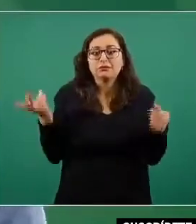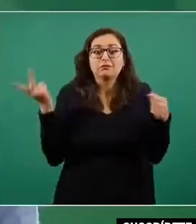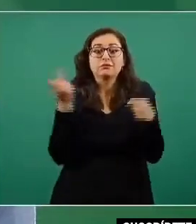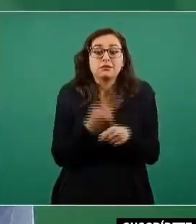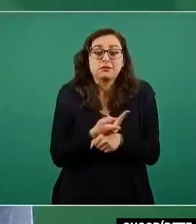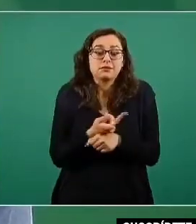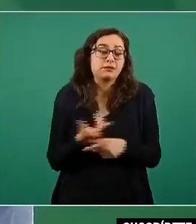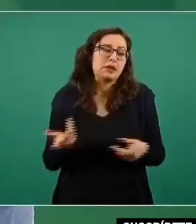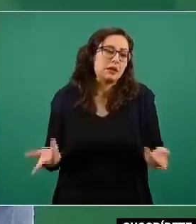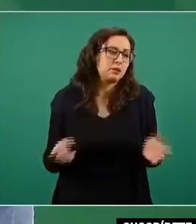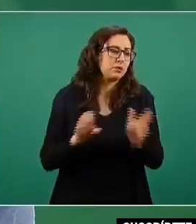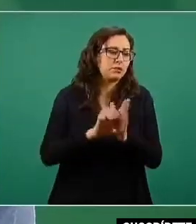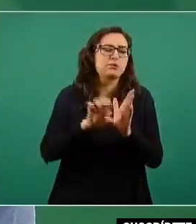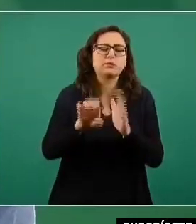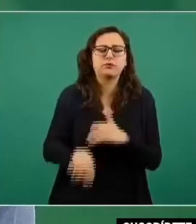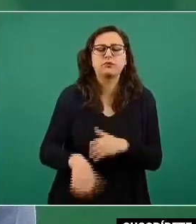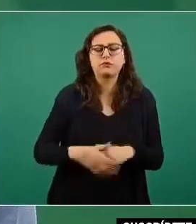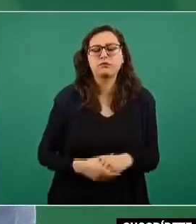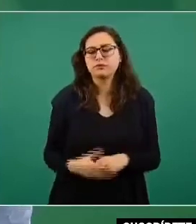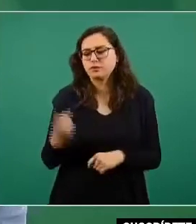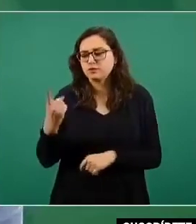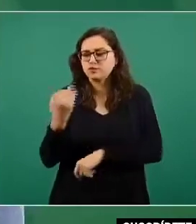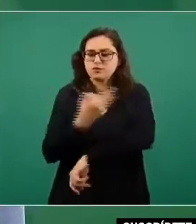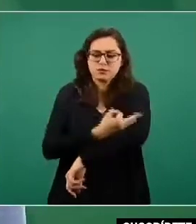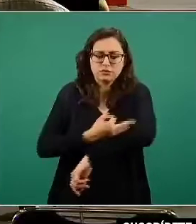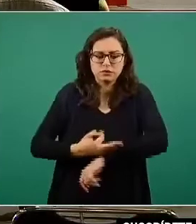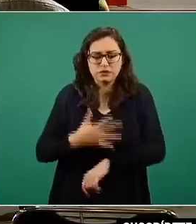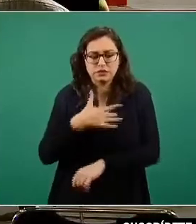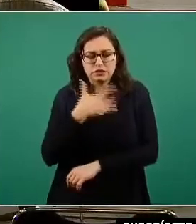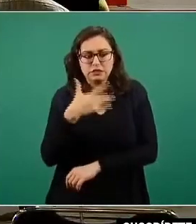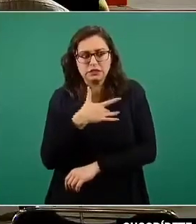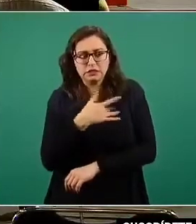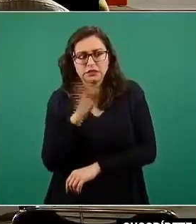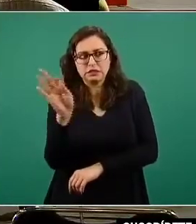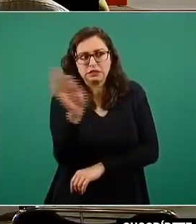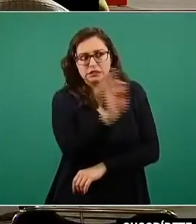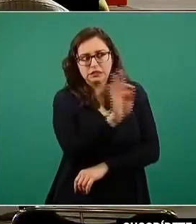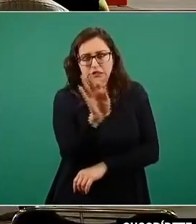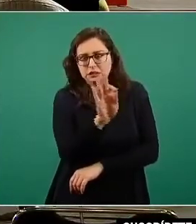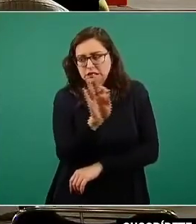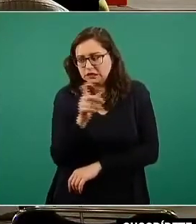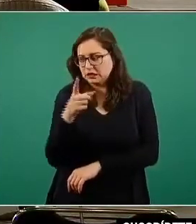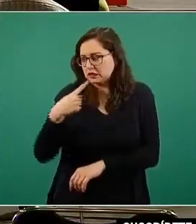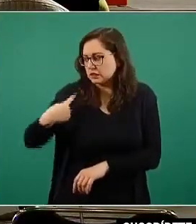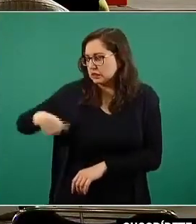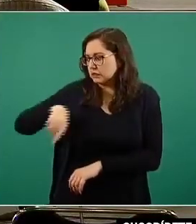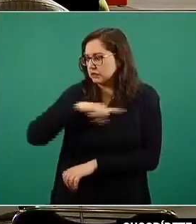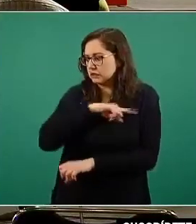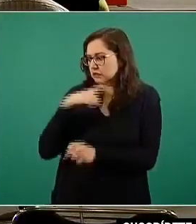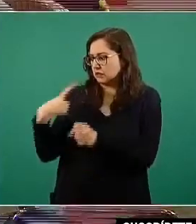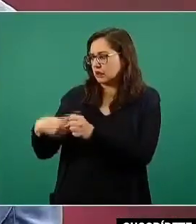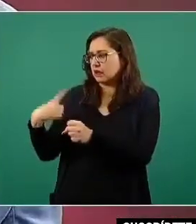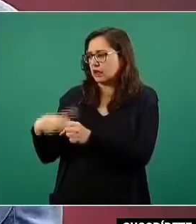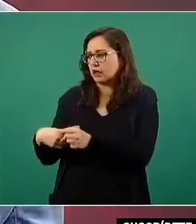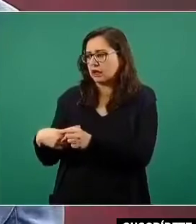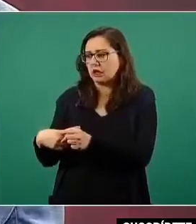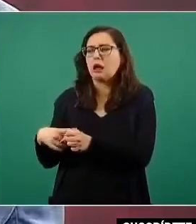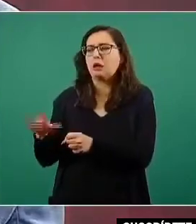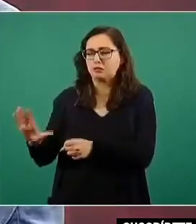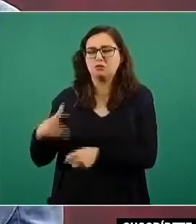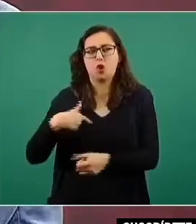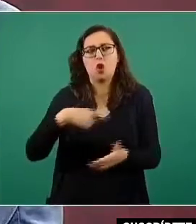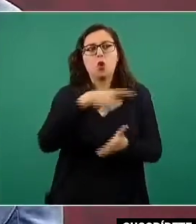es una familia que ante la preocupación de que pudiera alguien padecer COVID, mejor consigue un tanque y lo tiene en